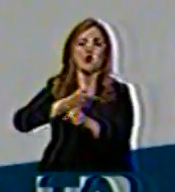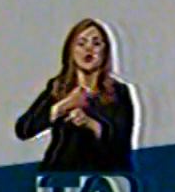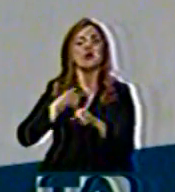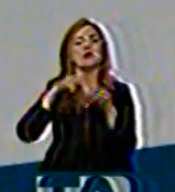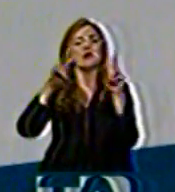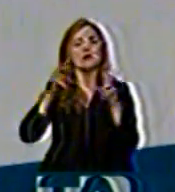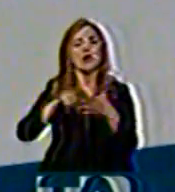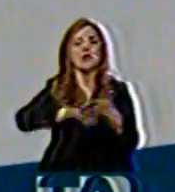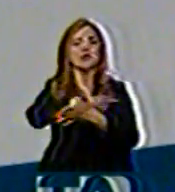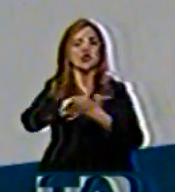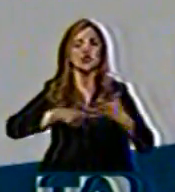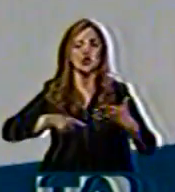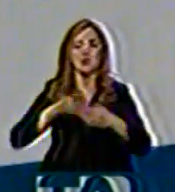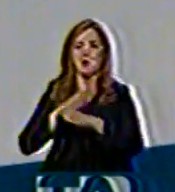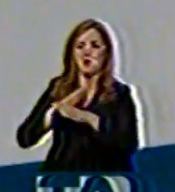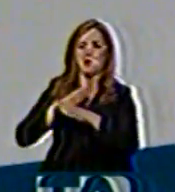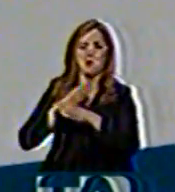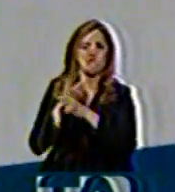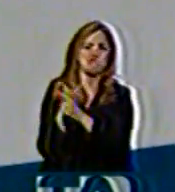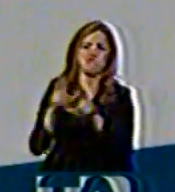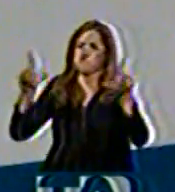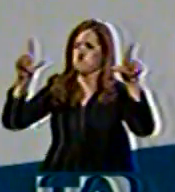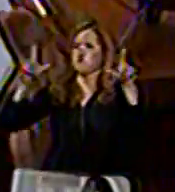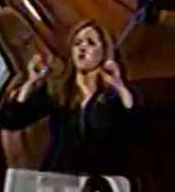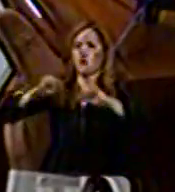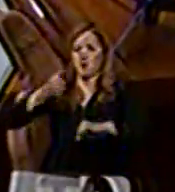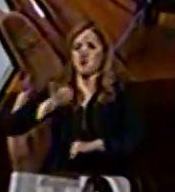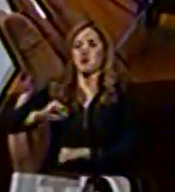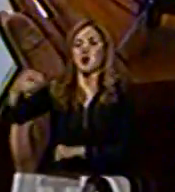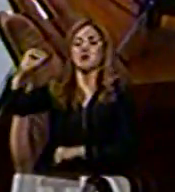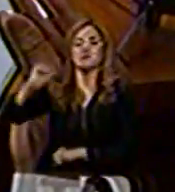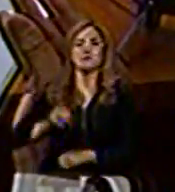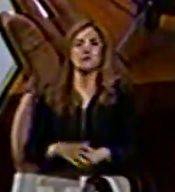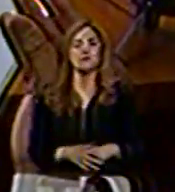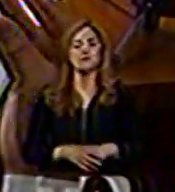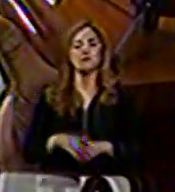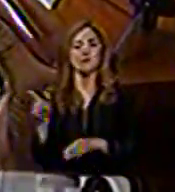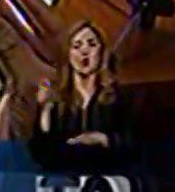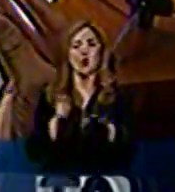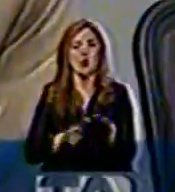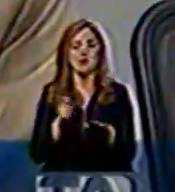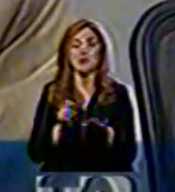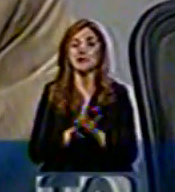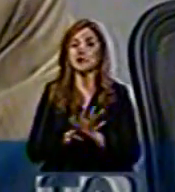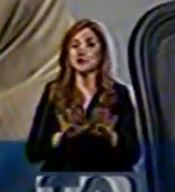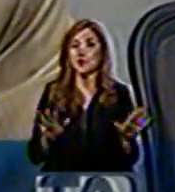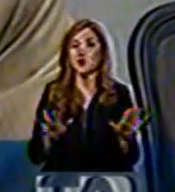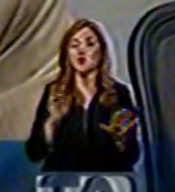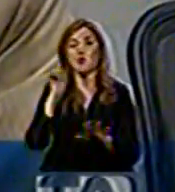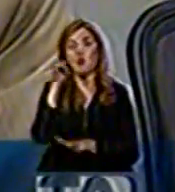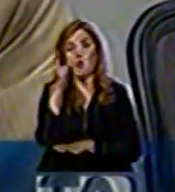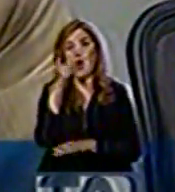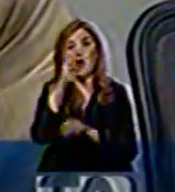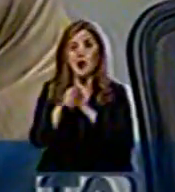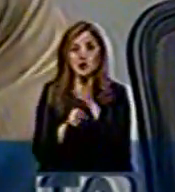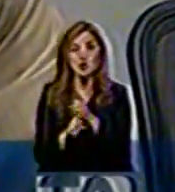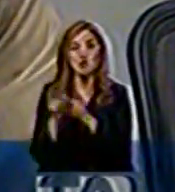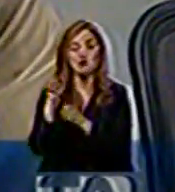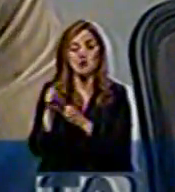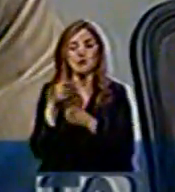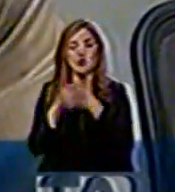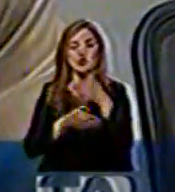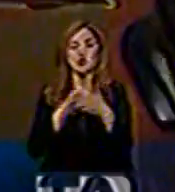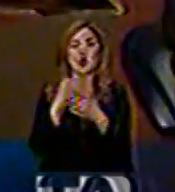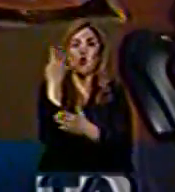providencia de cancelación del impedimento de salida del país. La negativa de este juez fue suficiente para que en menos de un año le